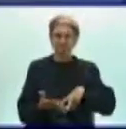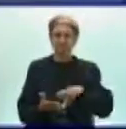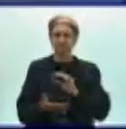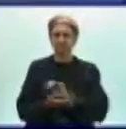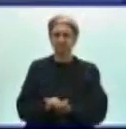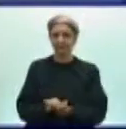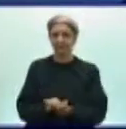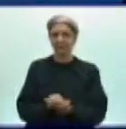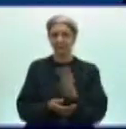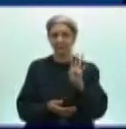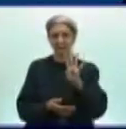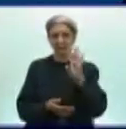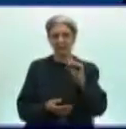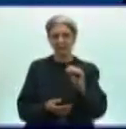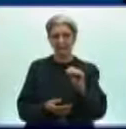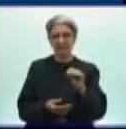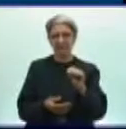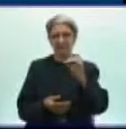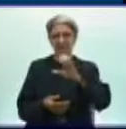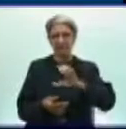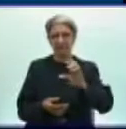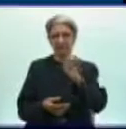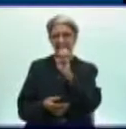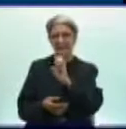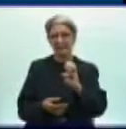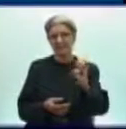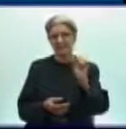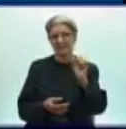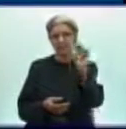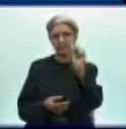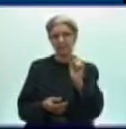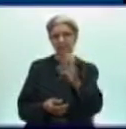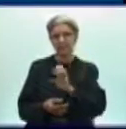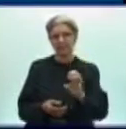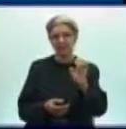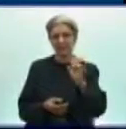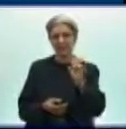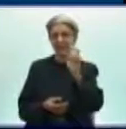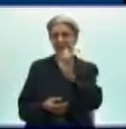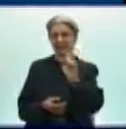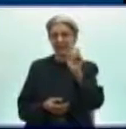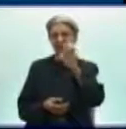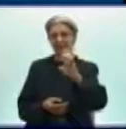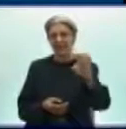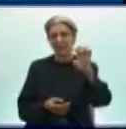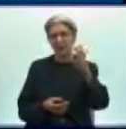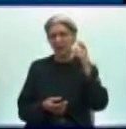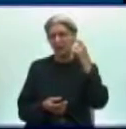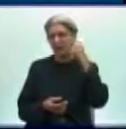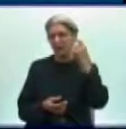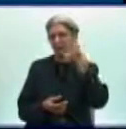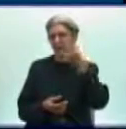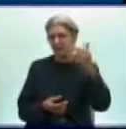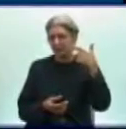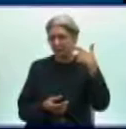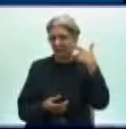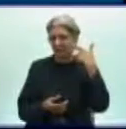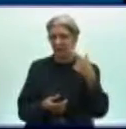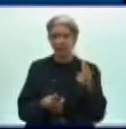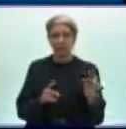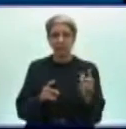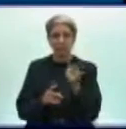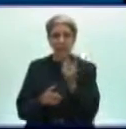La actividad 4 dice: en la región este y sureste de Eurasia encontramos los dos primeros países en